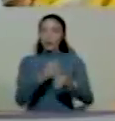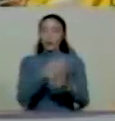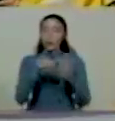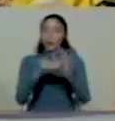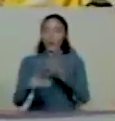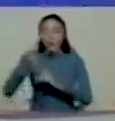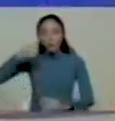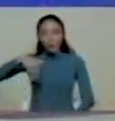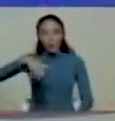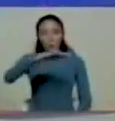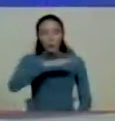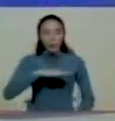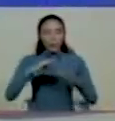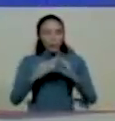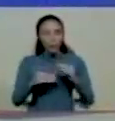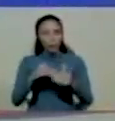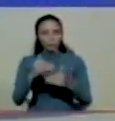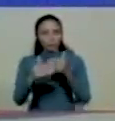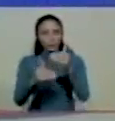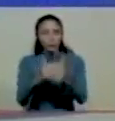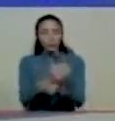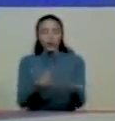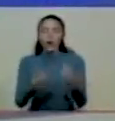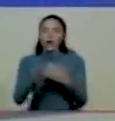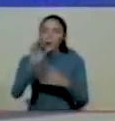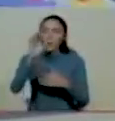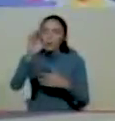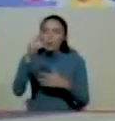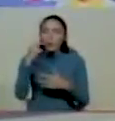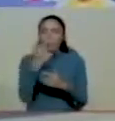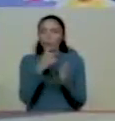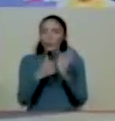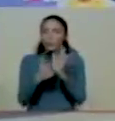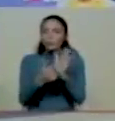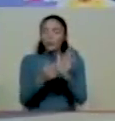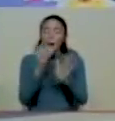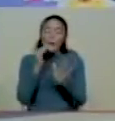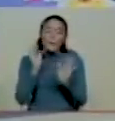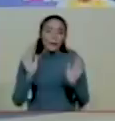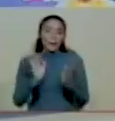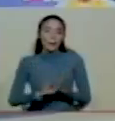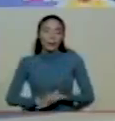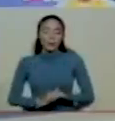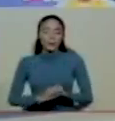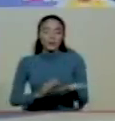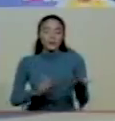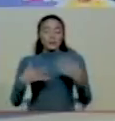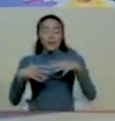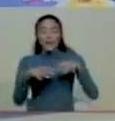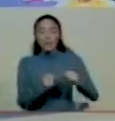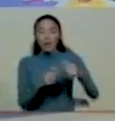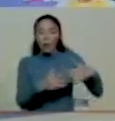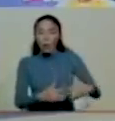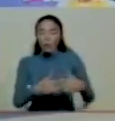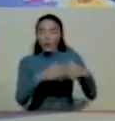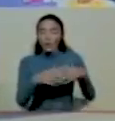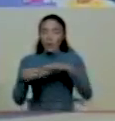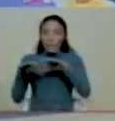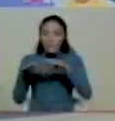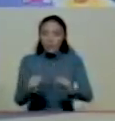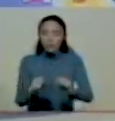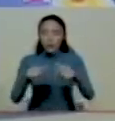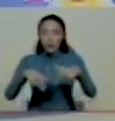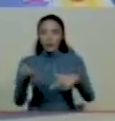pueblo, y lo que sería Venezuela si cayera definitivamente en las garras del imperio y se